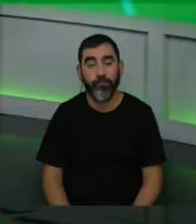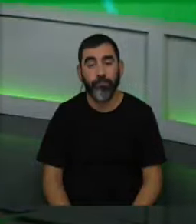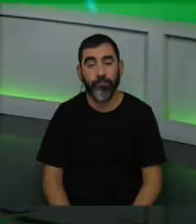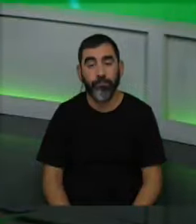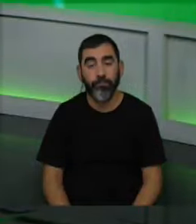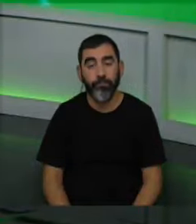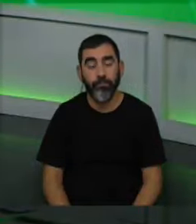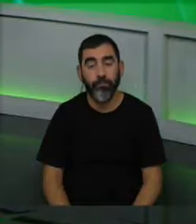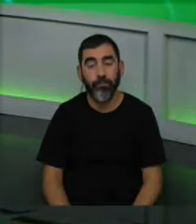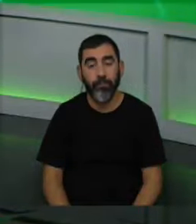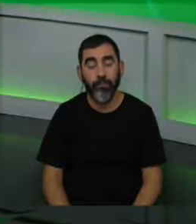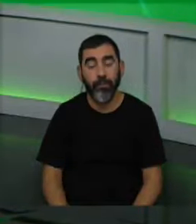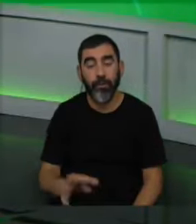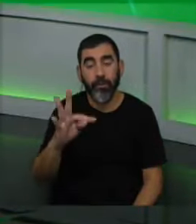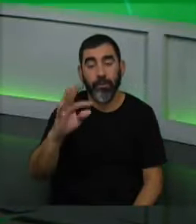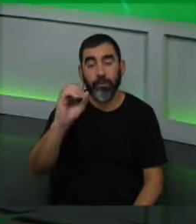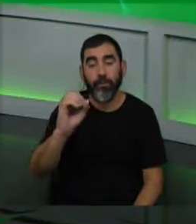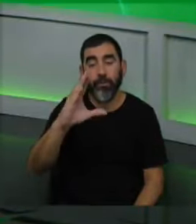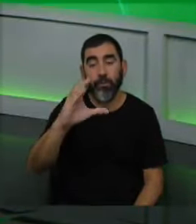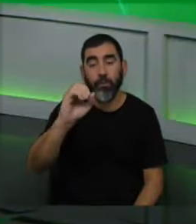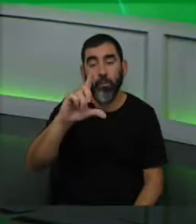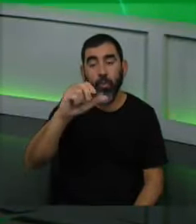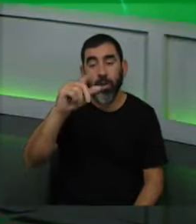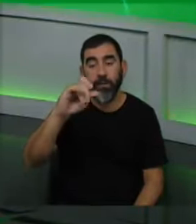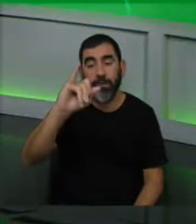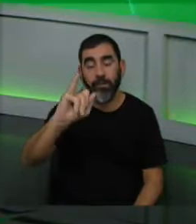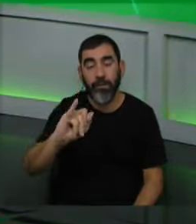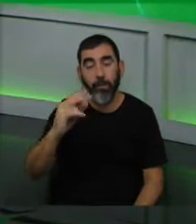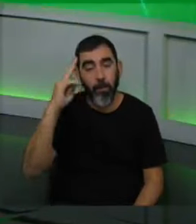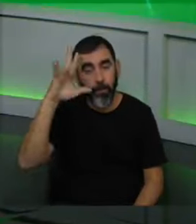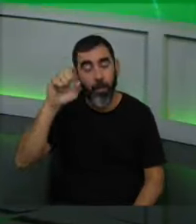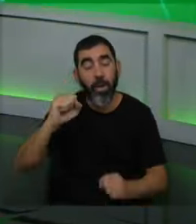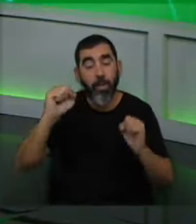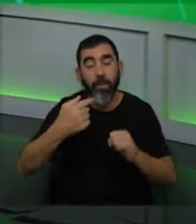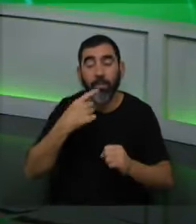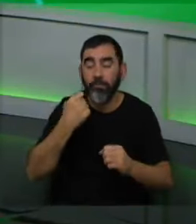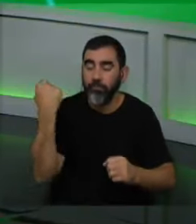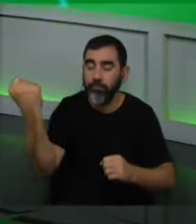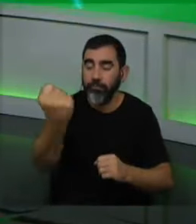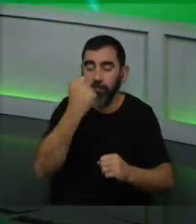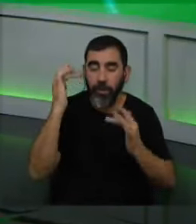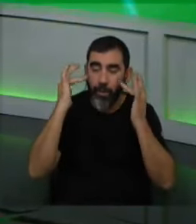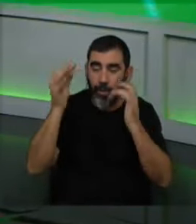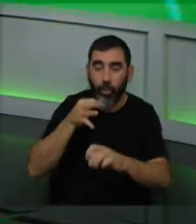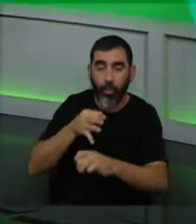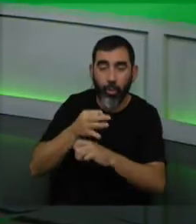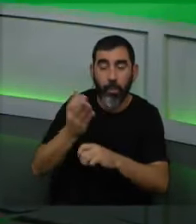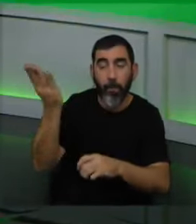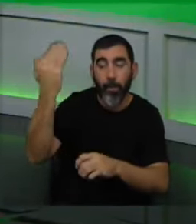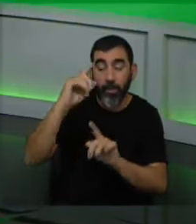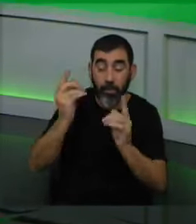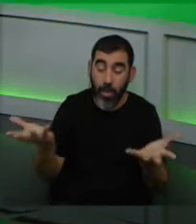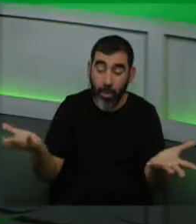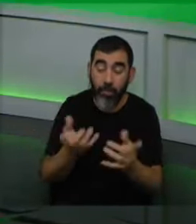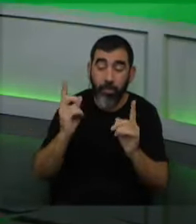María topolansky que es integrante de la comisión memoria paisandu dijo que rescatar la memoria es importante para educar y que el pasado es parte del